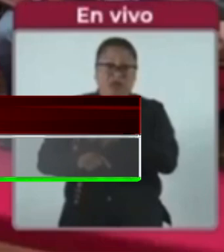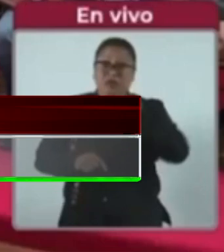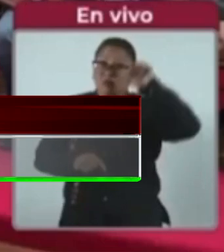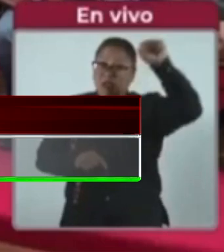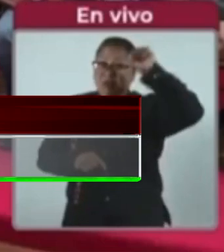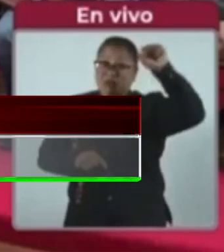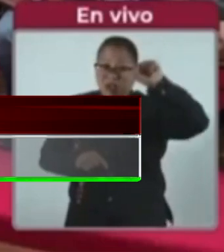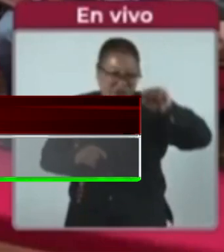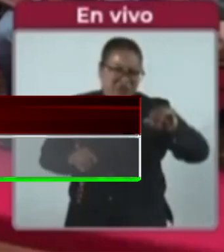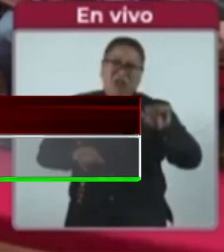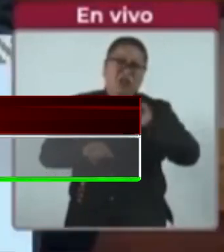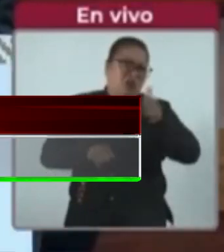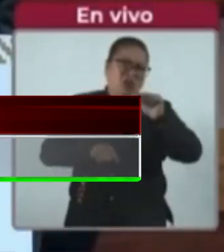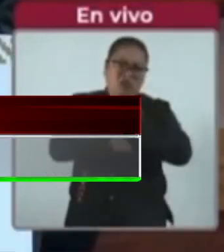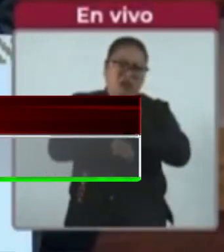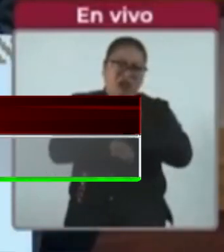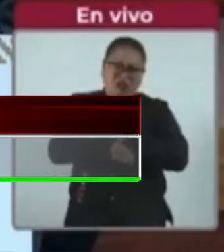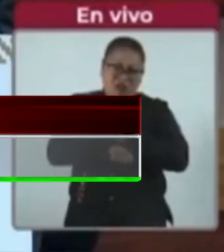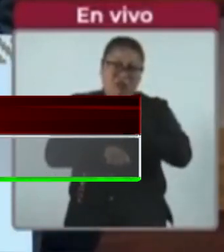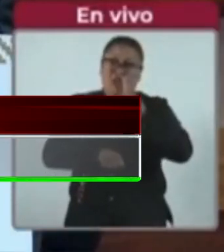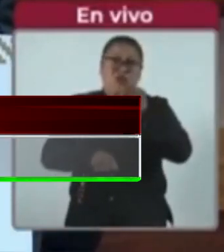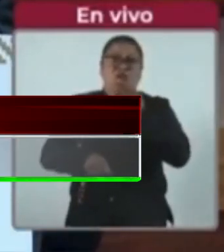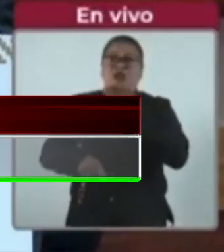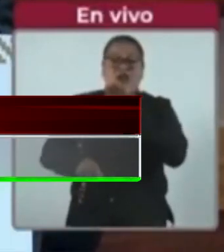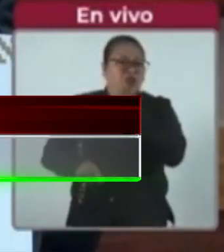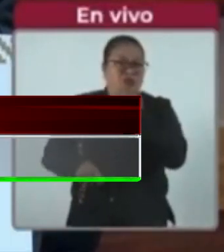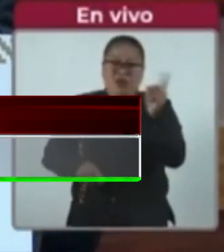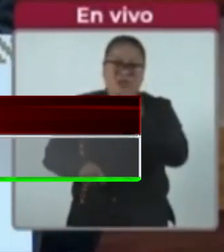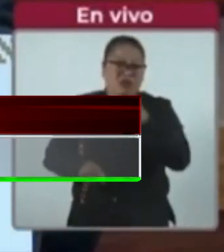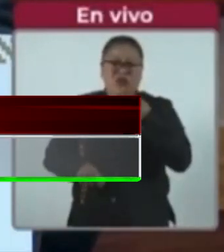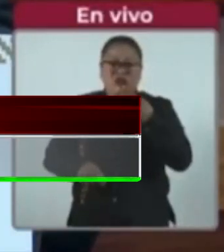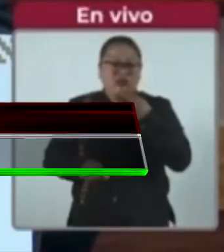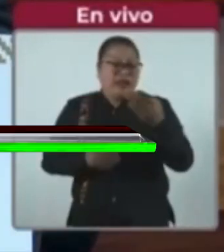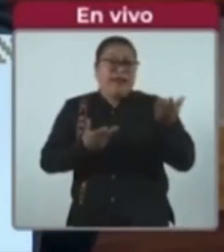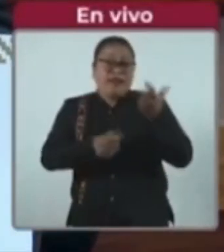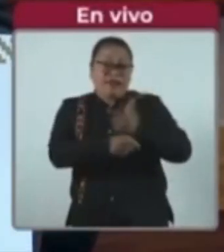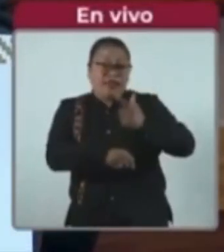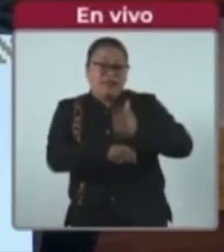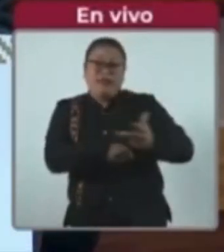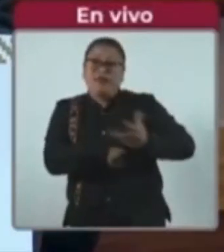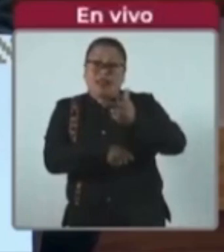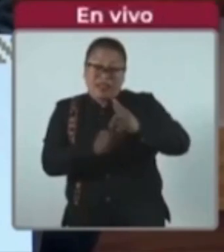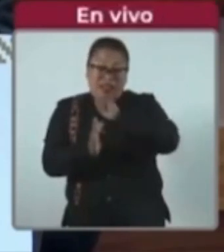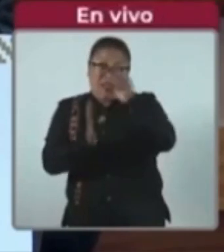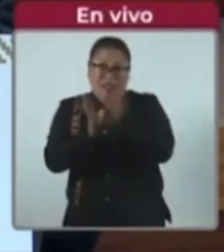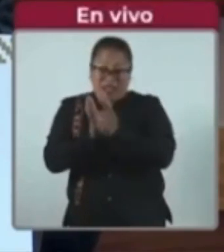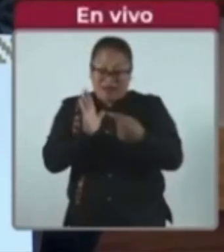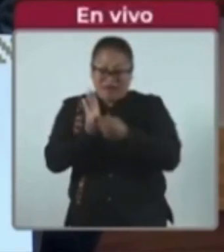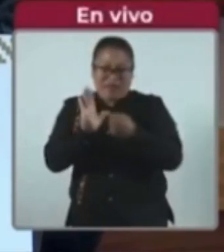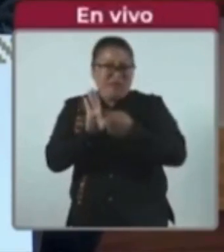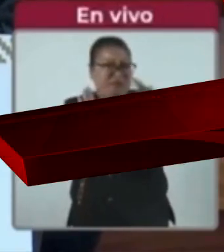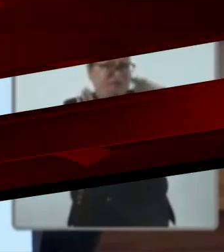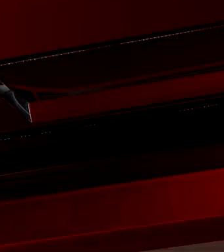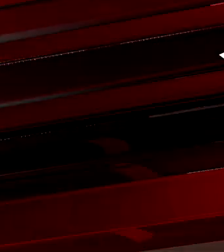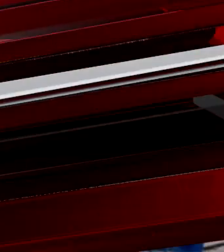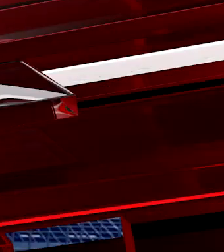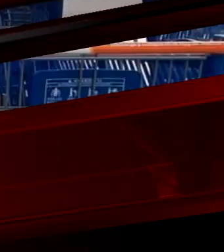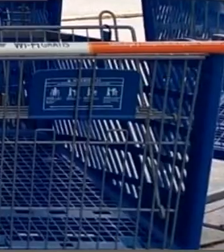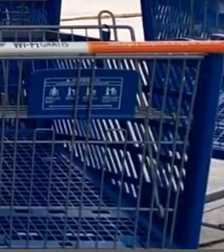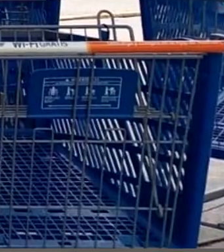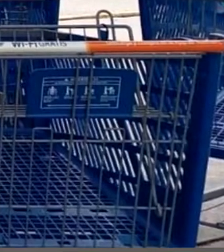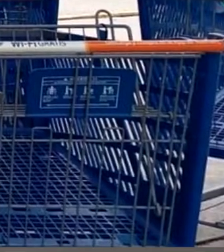hagan con su carro particular, pero no pueden usar un vehículo que tiene un permiso público. La ley misma lo prohíbe, la ley dice que no se podrá